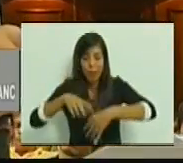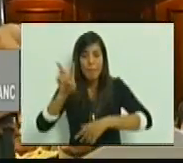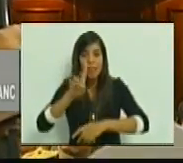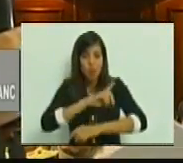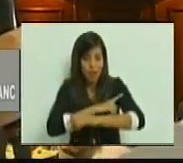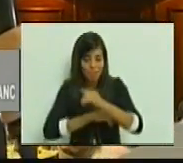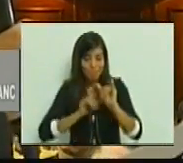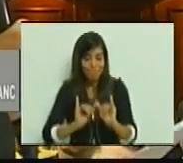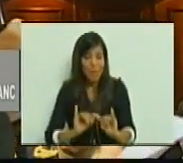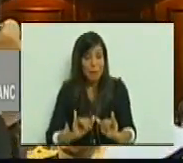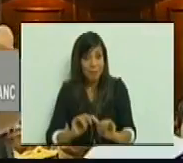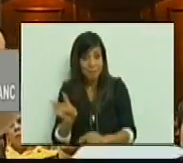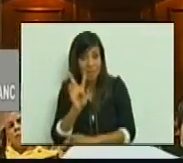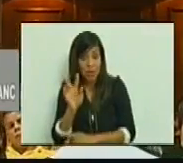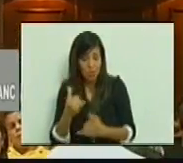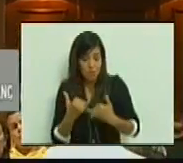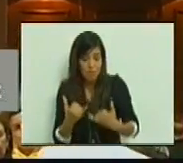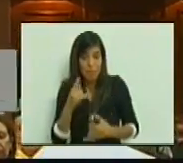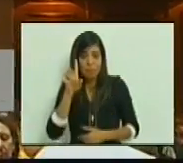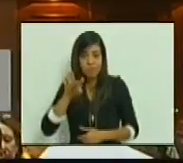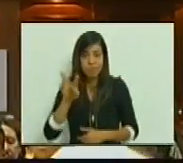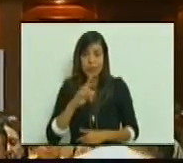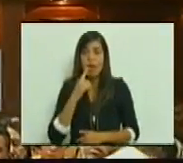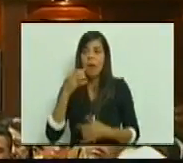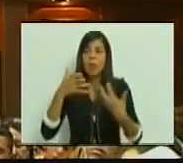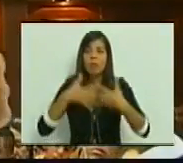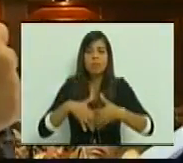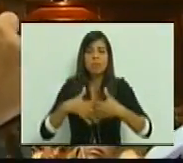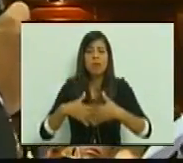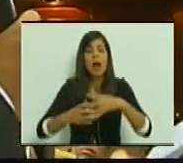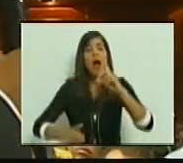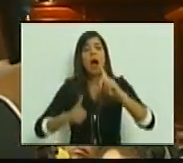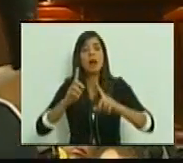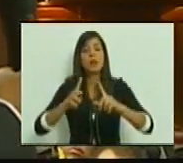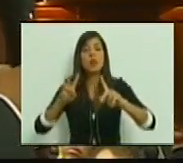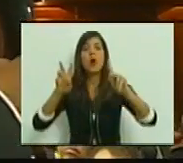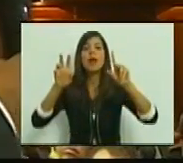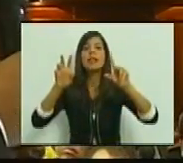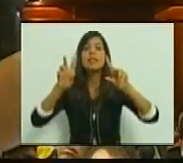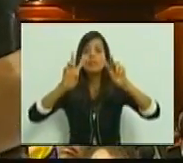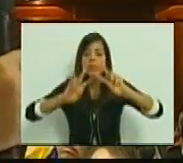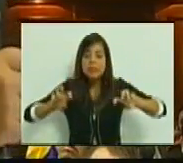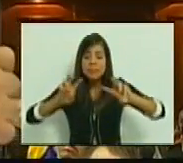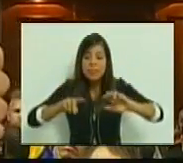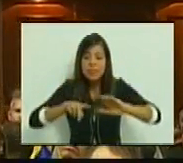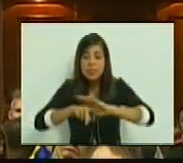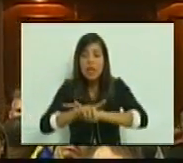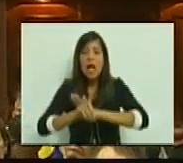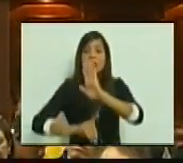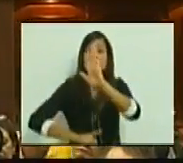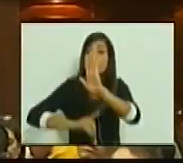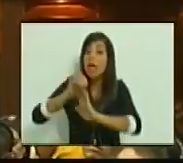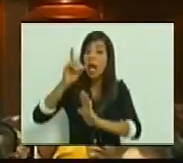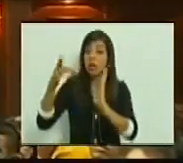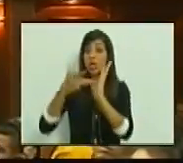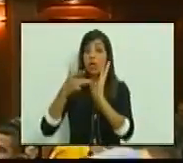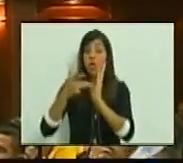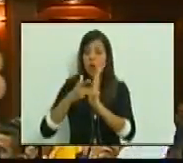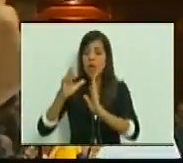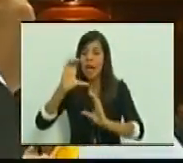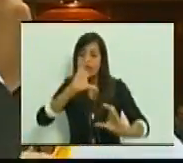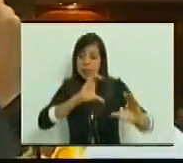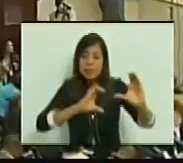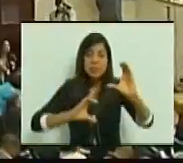La promoción de inversiones en el sector, especialmente en aquellas áreas de investigación, desarrollo, innovación tecnológica y